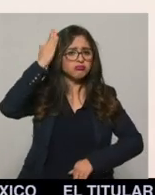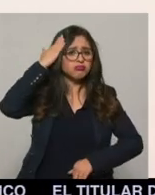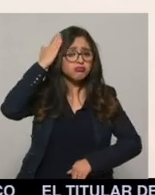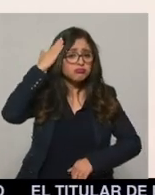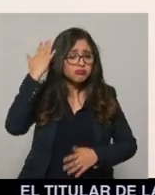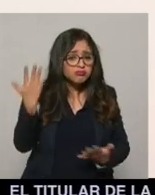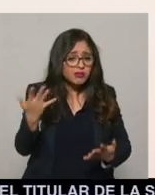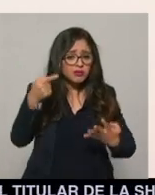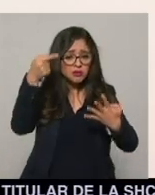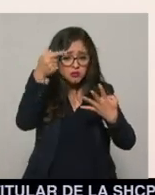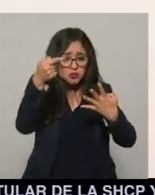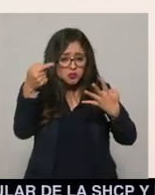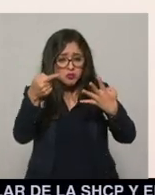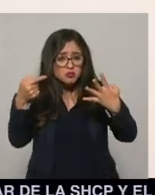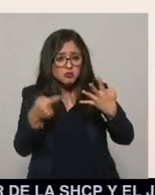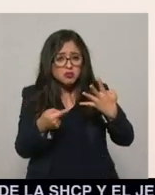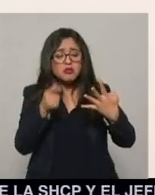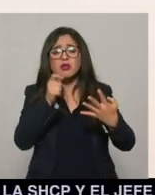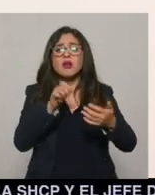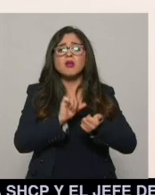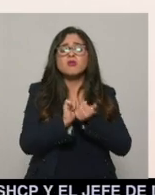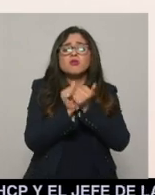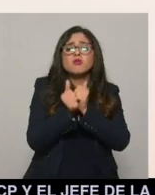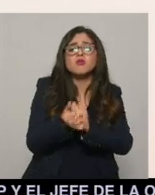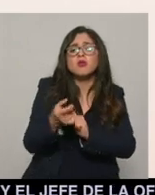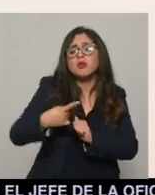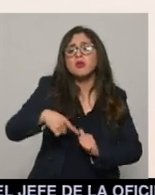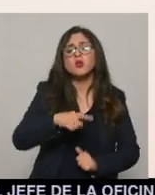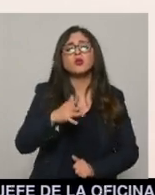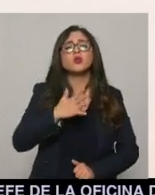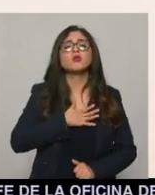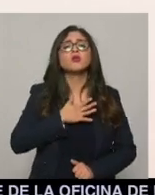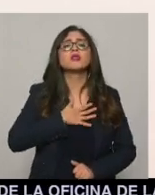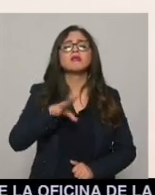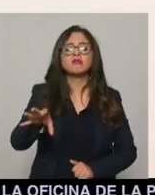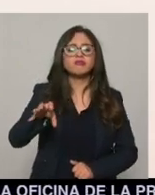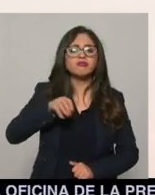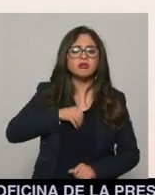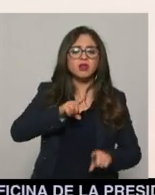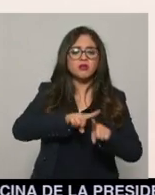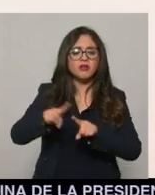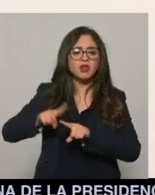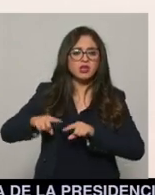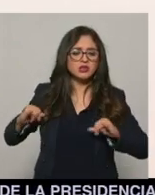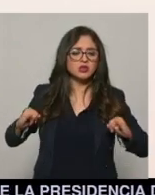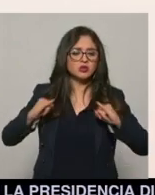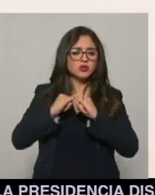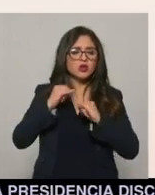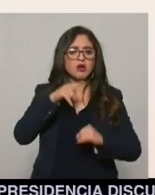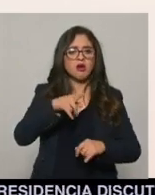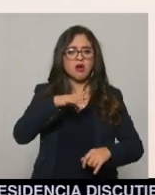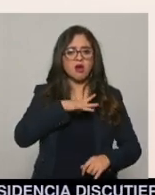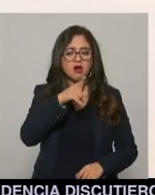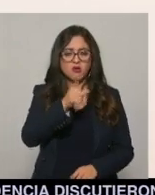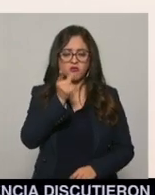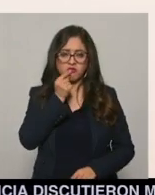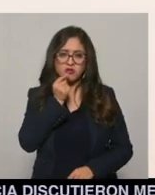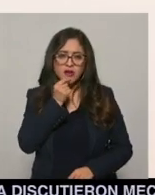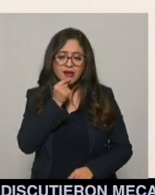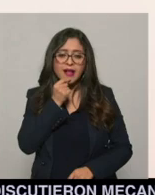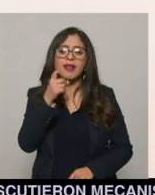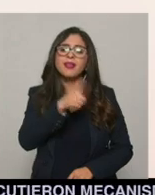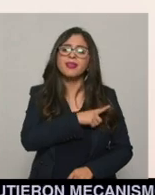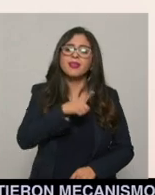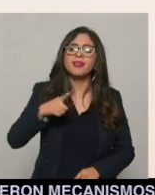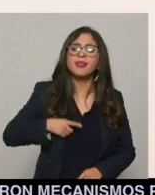cometieron porque justo fue en el uso de las facultades y de las atribuciones institucionales que tienen los policías, ¿no? Entonces, se tiene que hacer